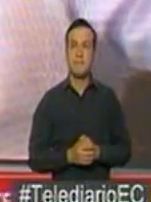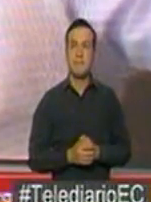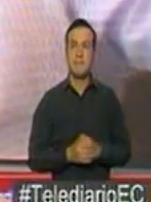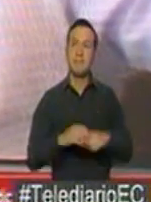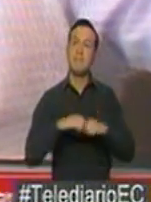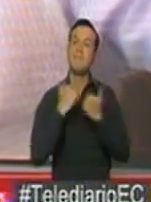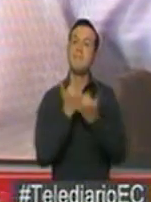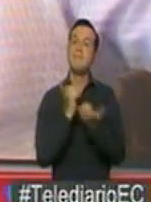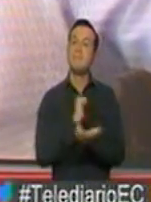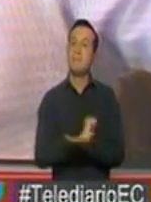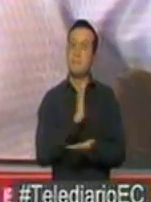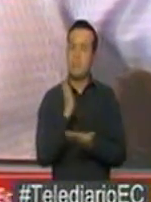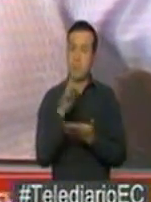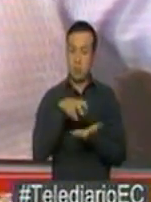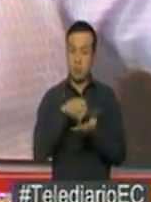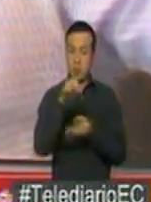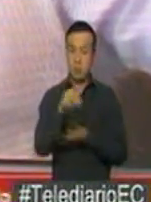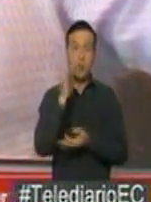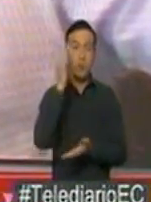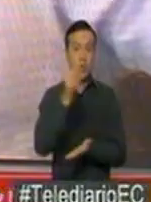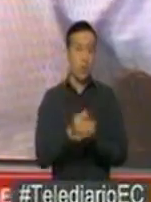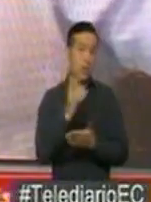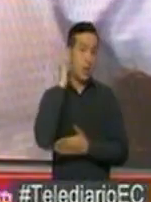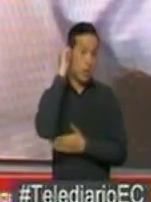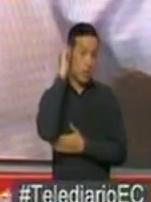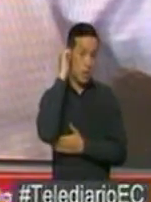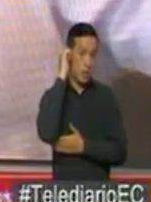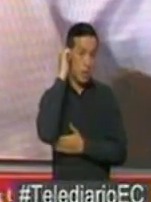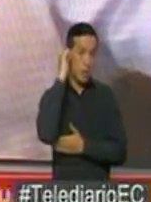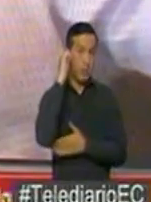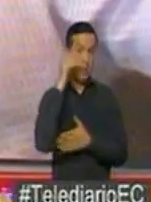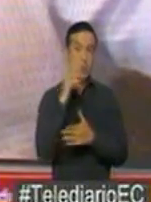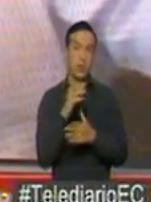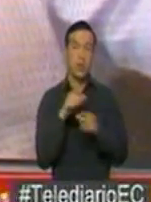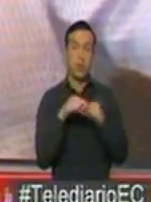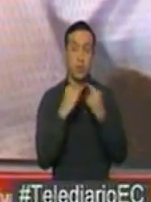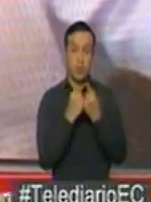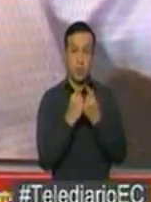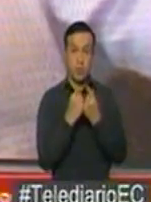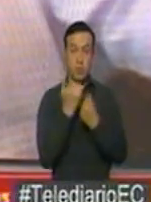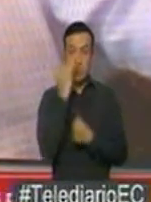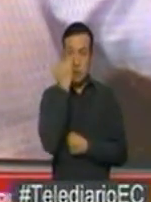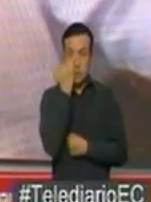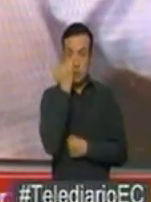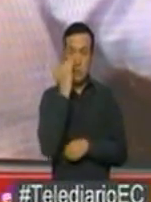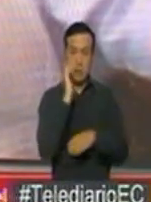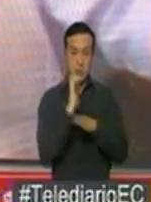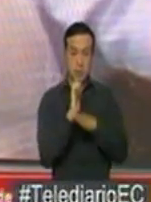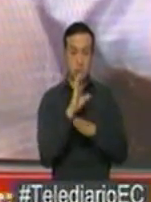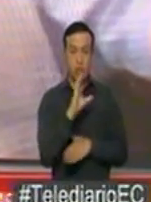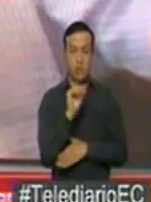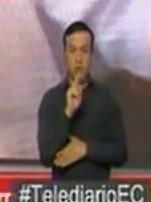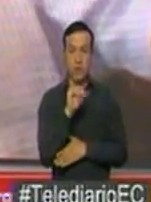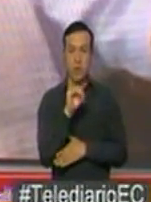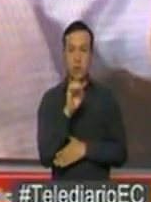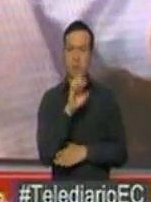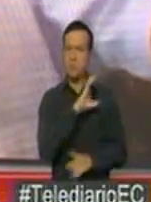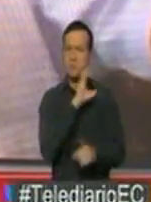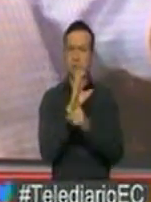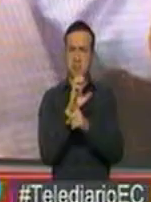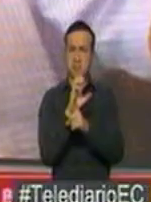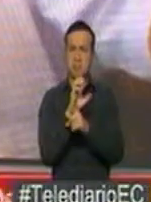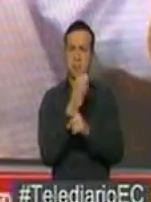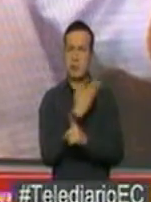En una asamblea desarrollada en la provincia de Cotopaxi, líderes de las bases de la Confederación de Nacionalidades Indígenas del Ecuador cuestionaron las declaraciones